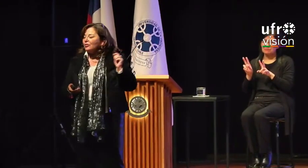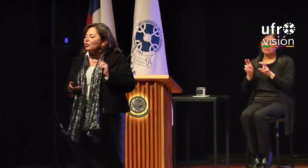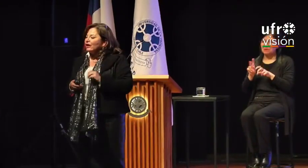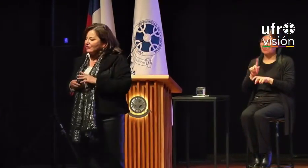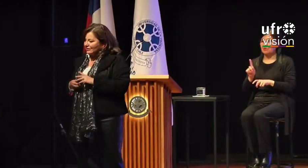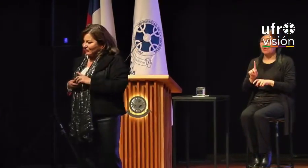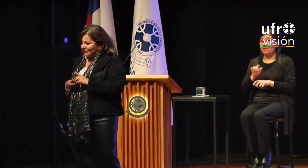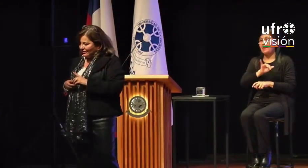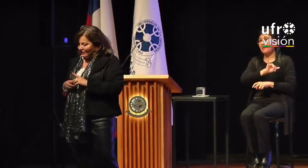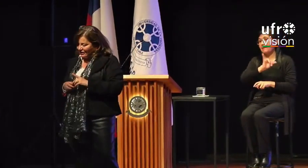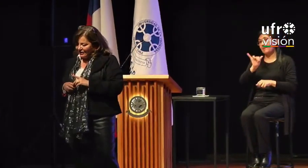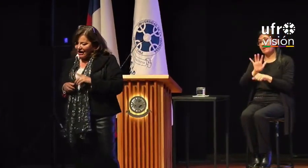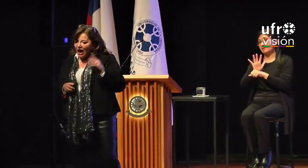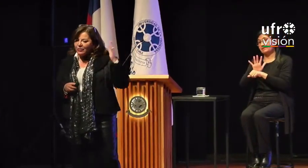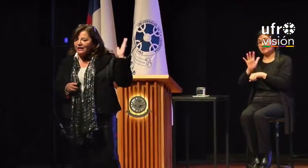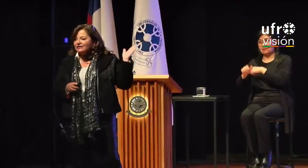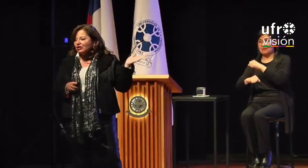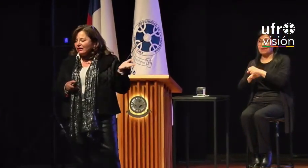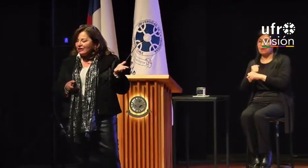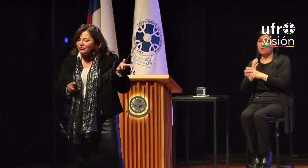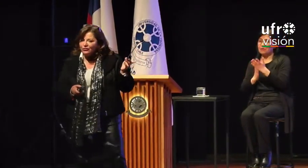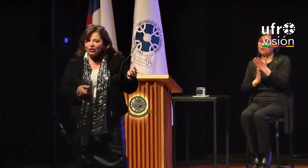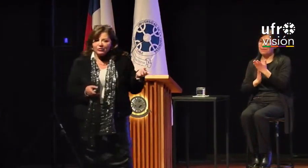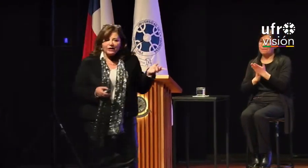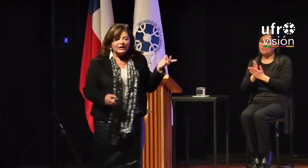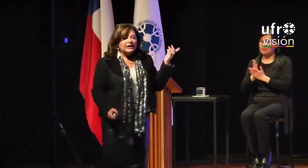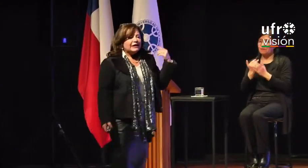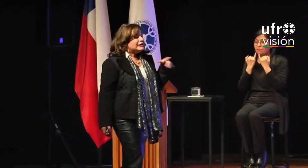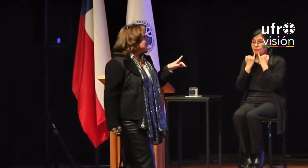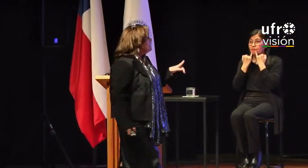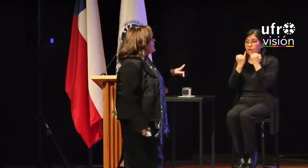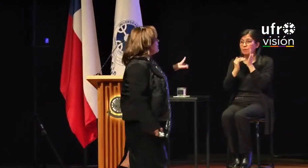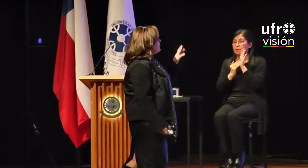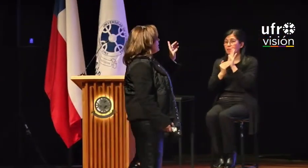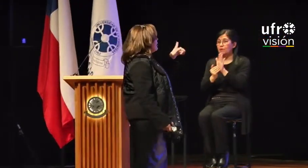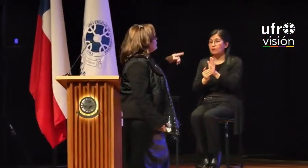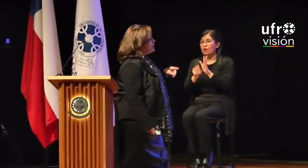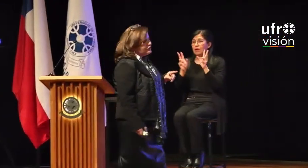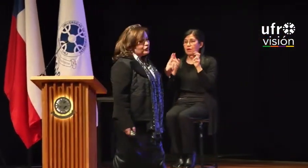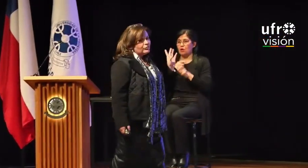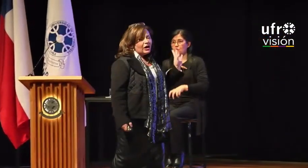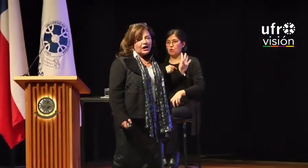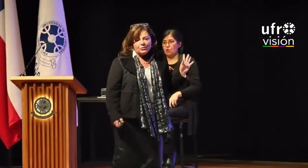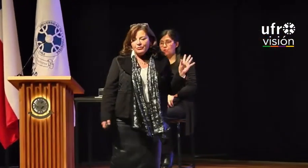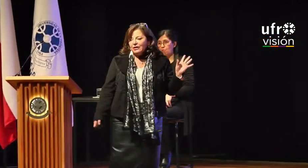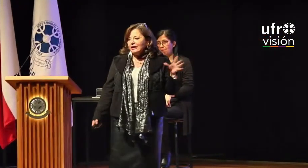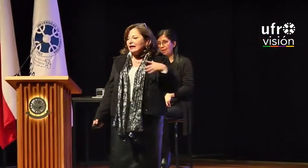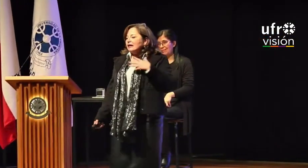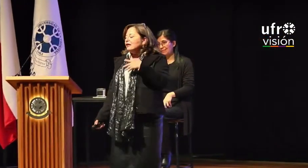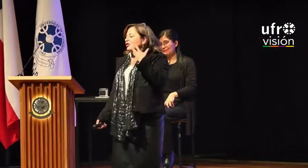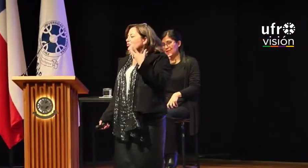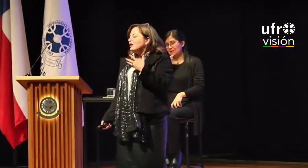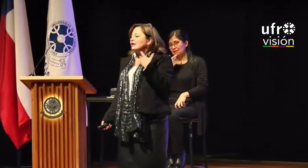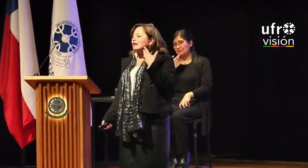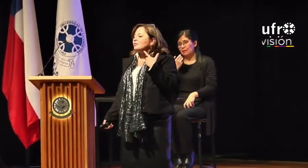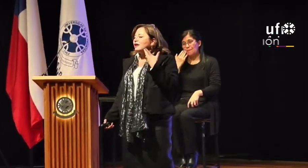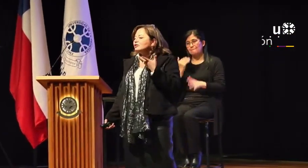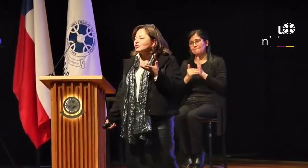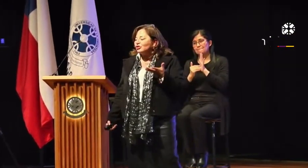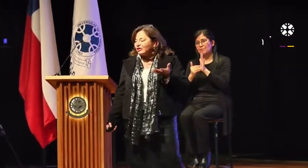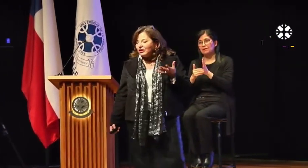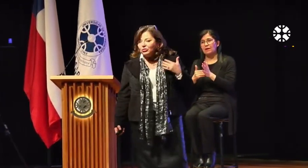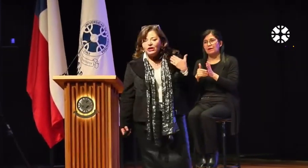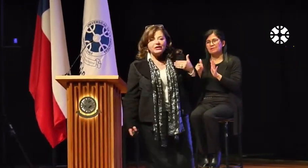años después apareció este informe que se llama Free from Harm y nos muestra